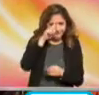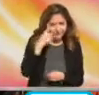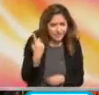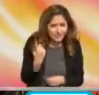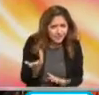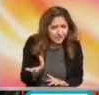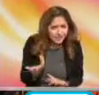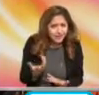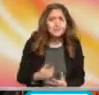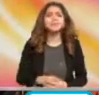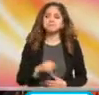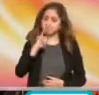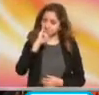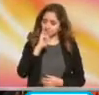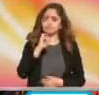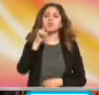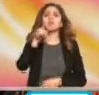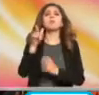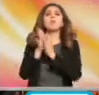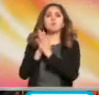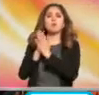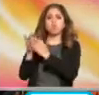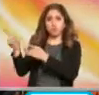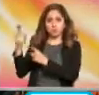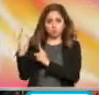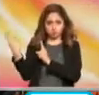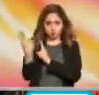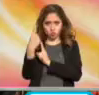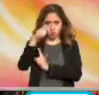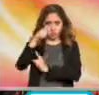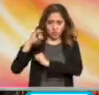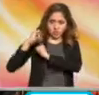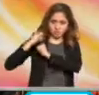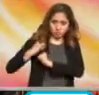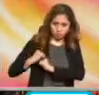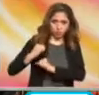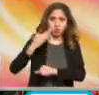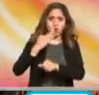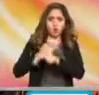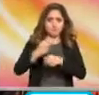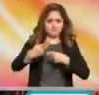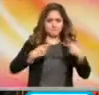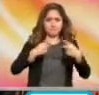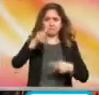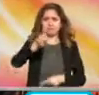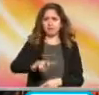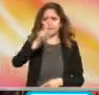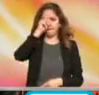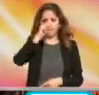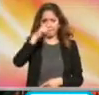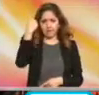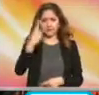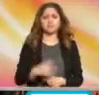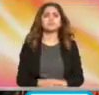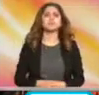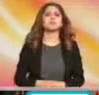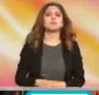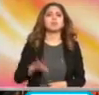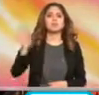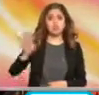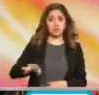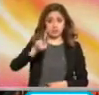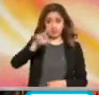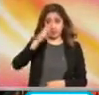Kike, ¿me puedes hacer favor de pasarme la licuadora? Claro que sí. Tú vas a ser el indicado para hacer esta preparación, que es muy Porque sencilla. Kike tiene un idilio, acuérdate, con las licuadoras. Con